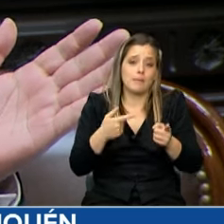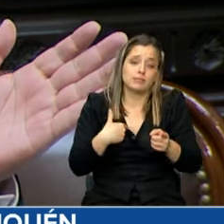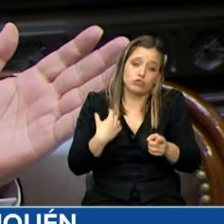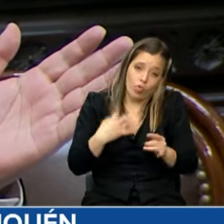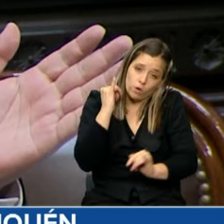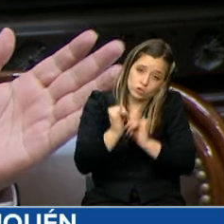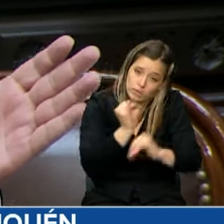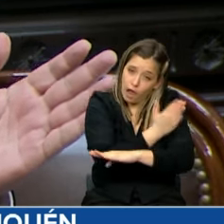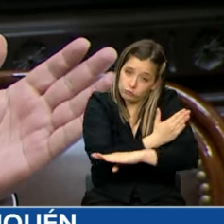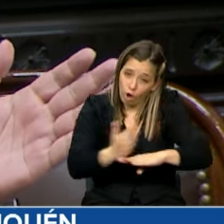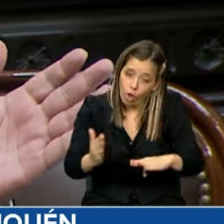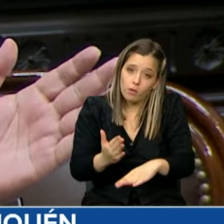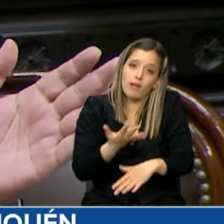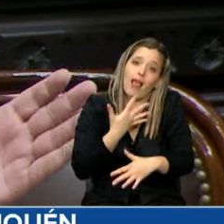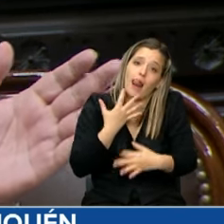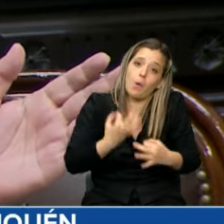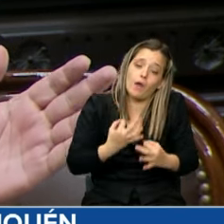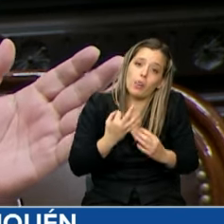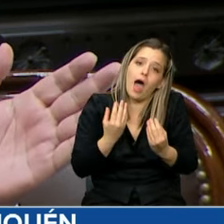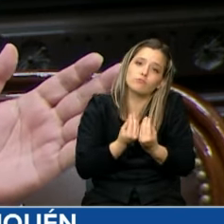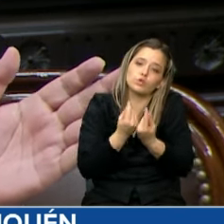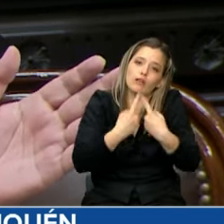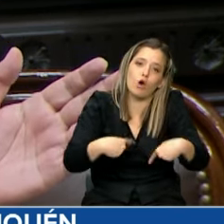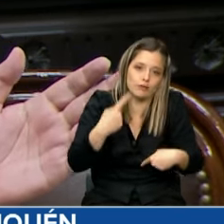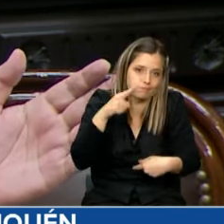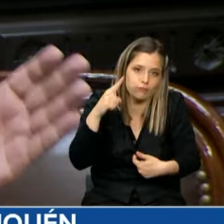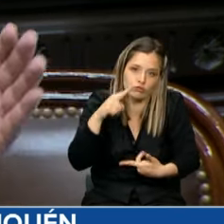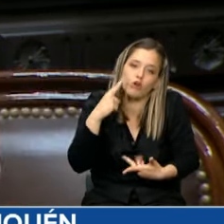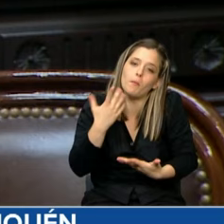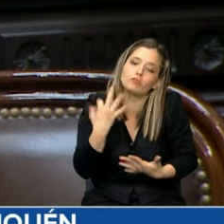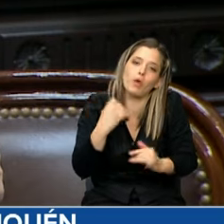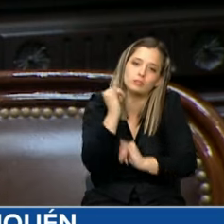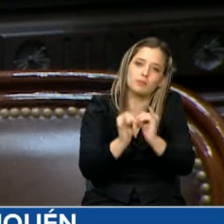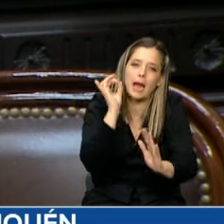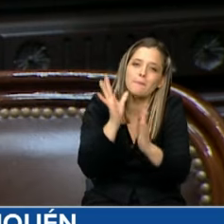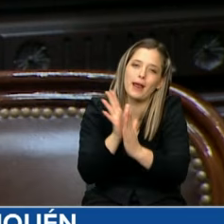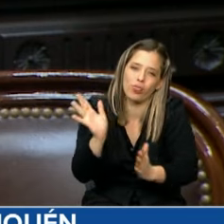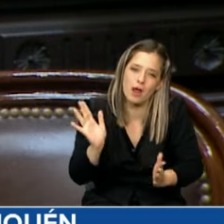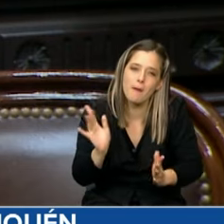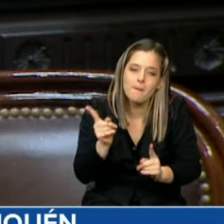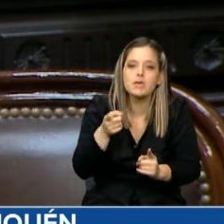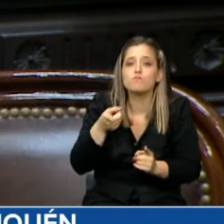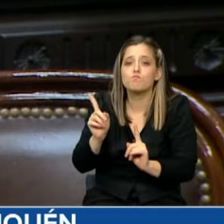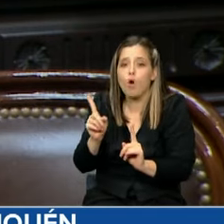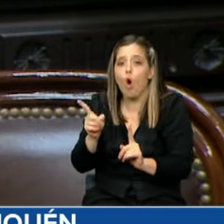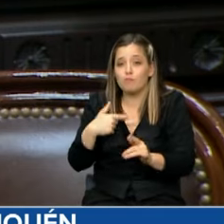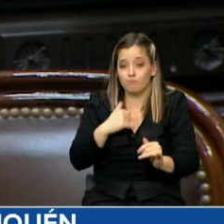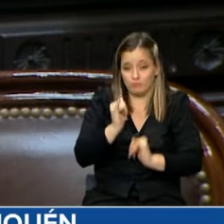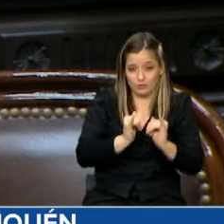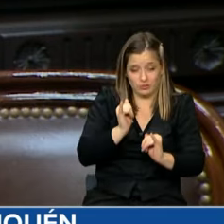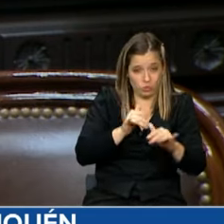explicar porque realmente muchas veces no se conoce lo que se hace Discúlpeme es tan importante como la minería de San Juan a lo mejor